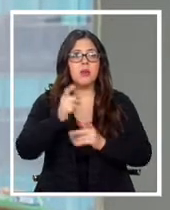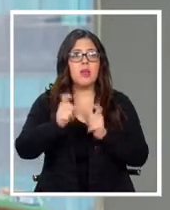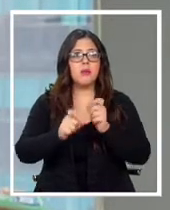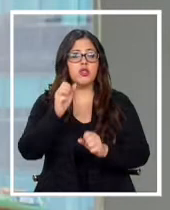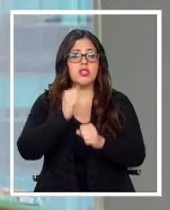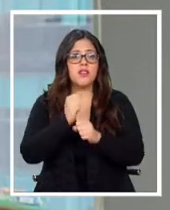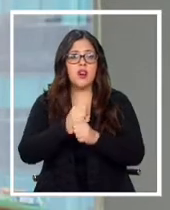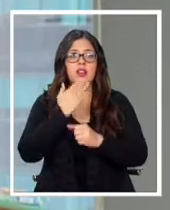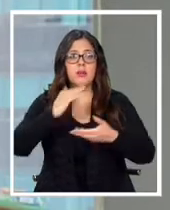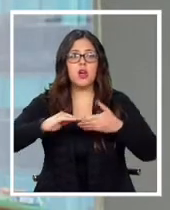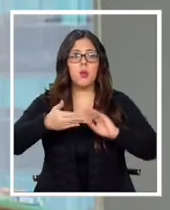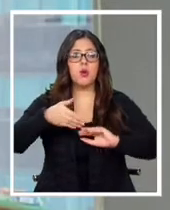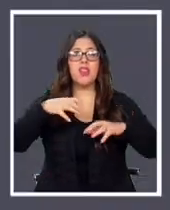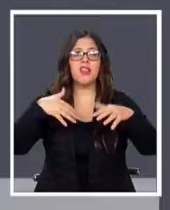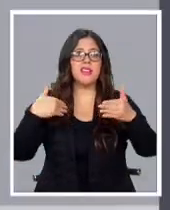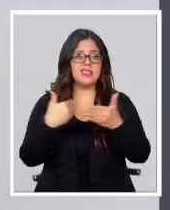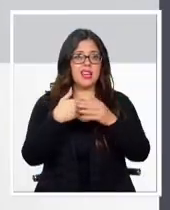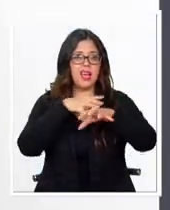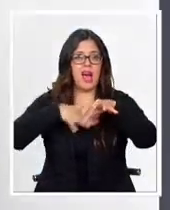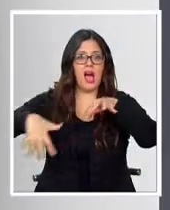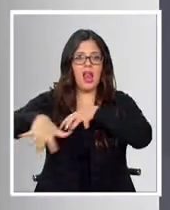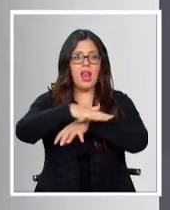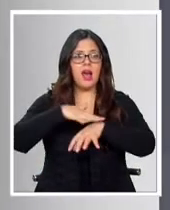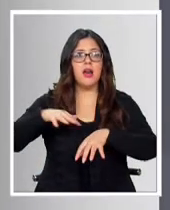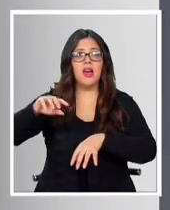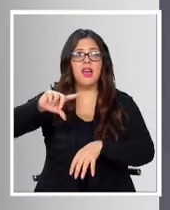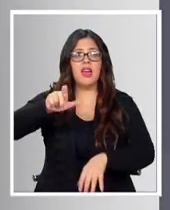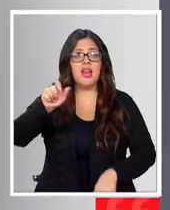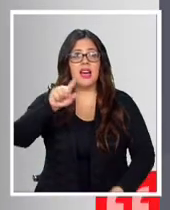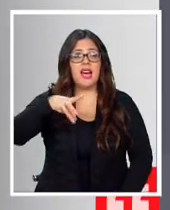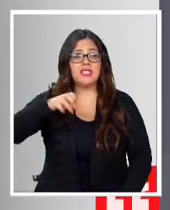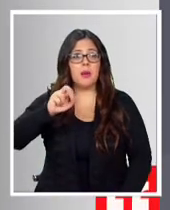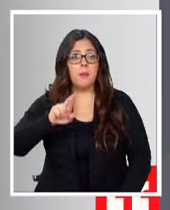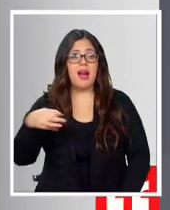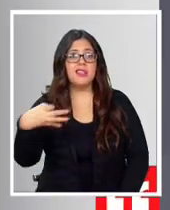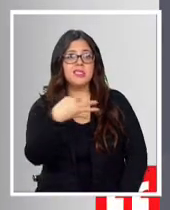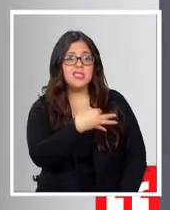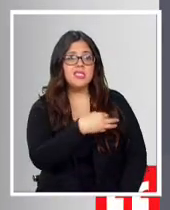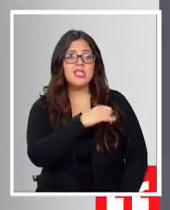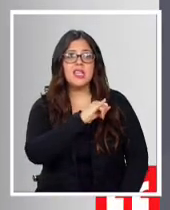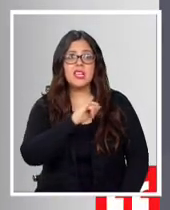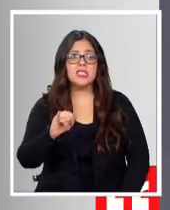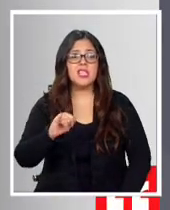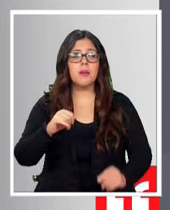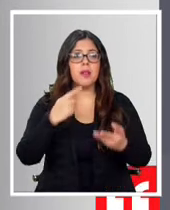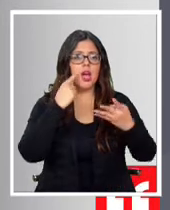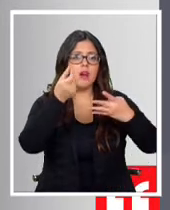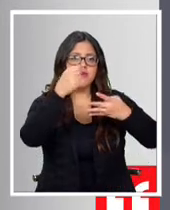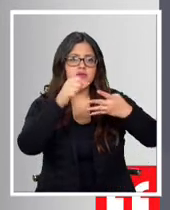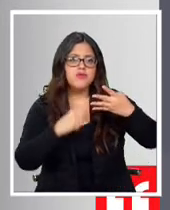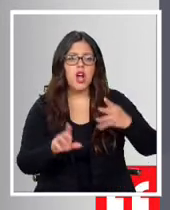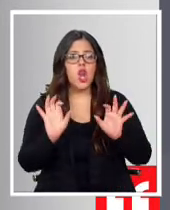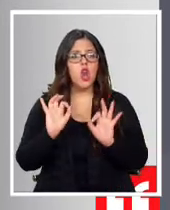la comunidad en torno a la planta. Desde Gasmar aseguran que en todo momento sus parámetros han